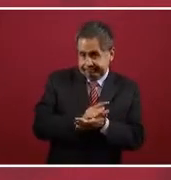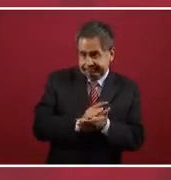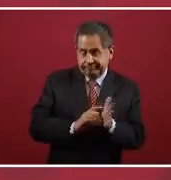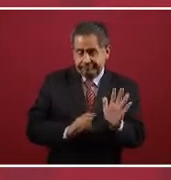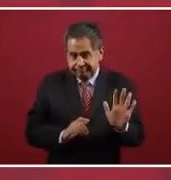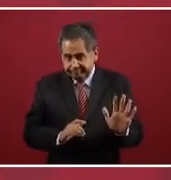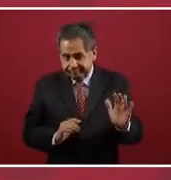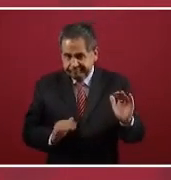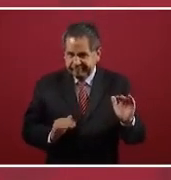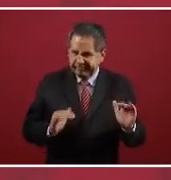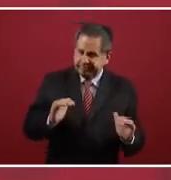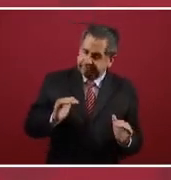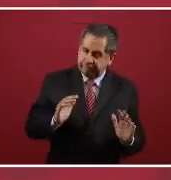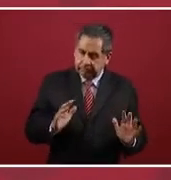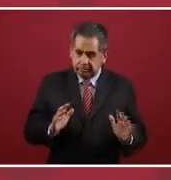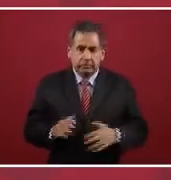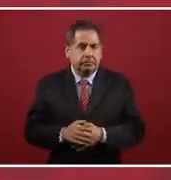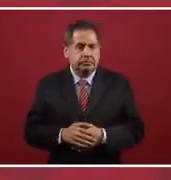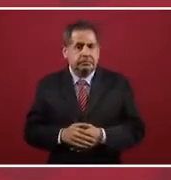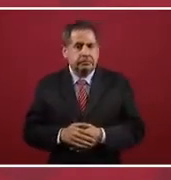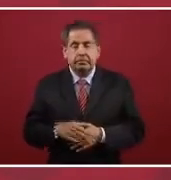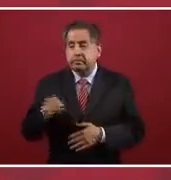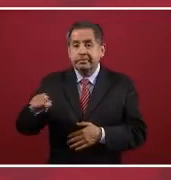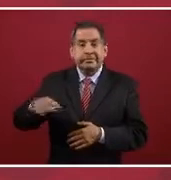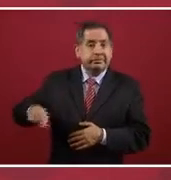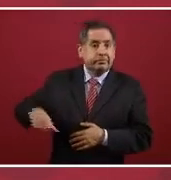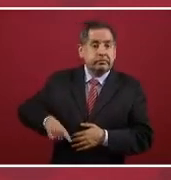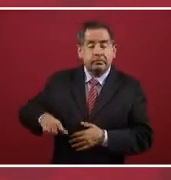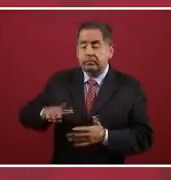Es natural que si cambia la política,